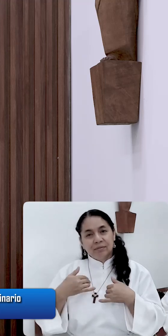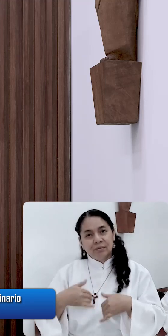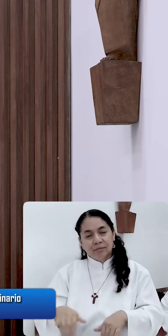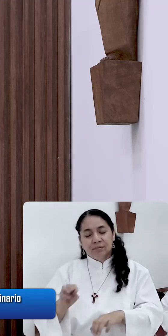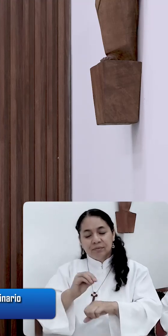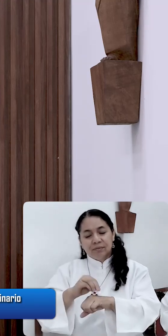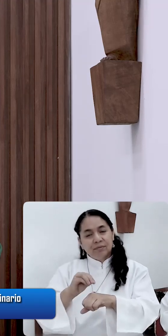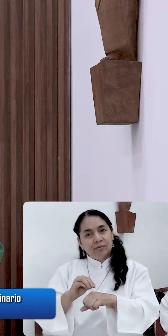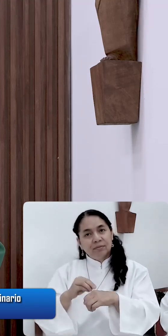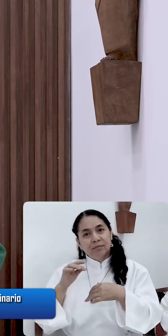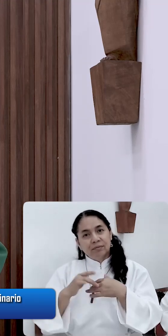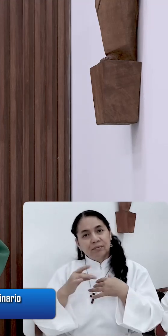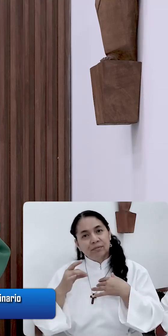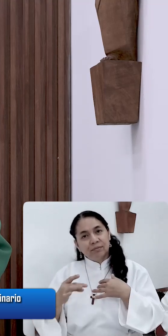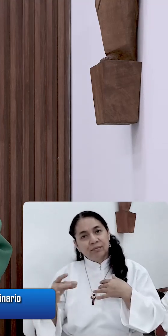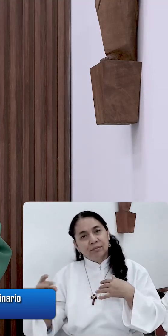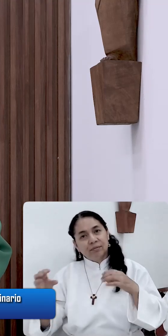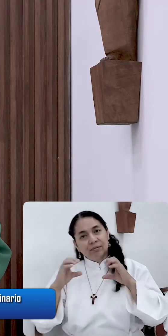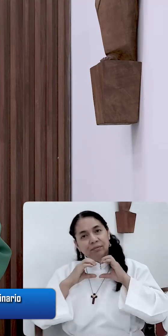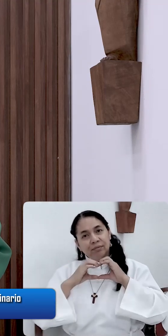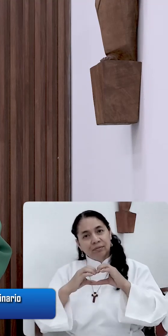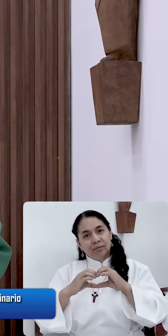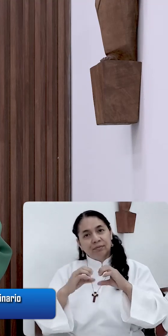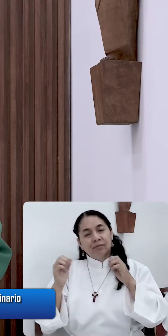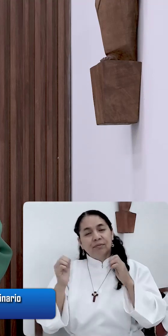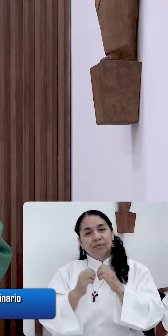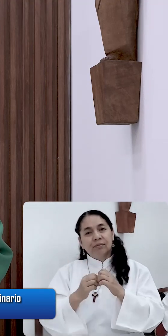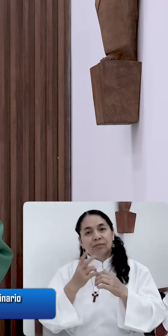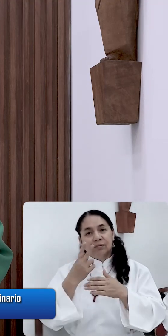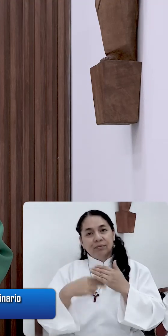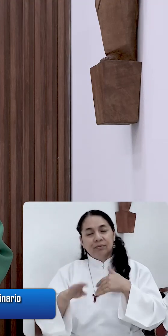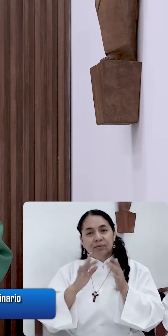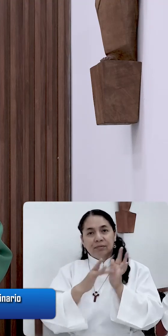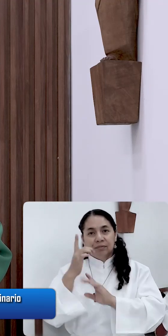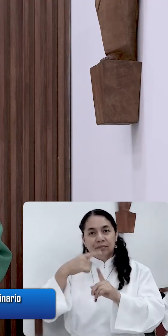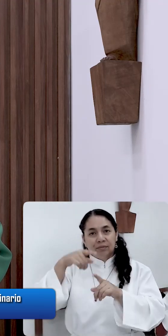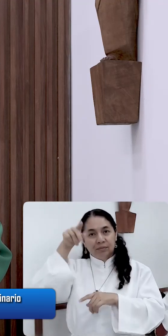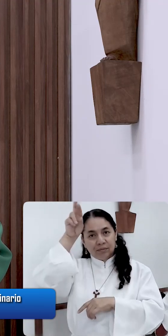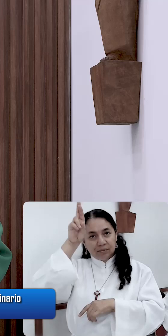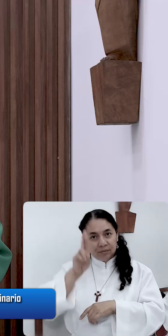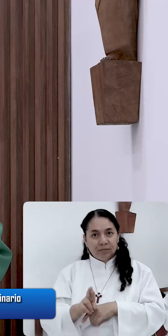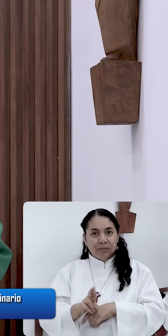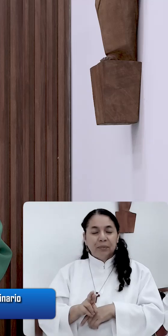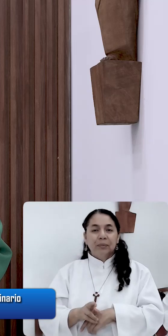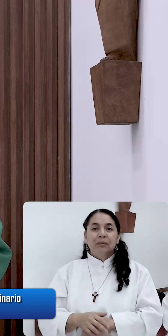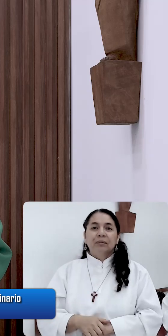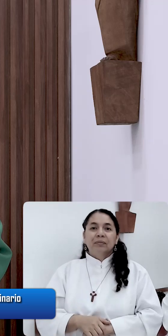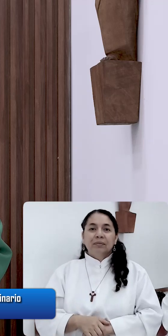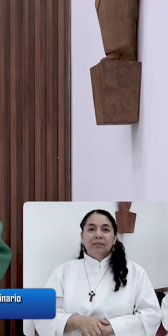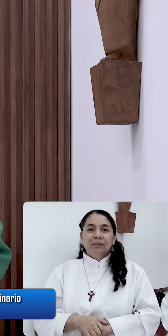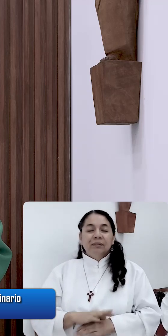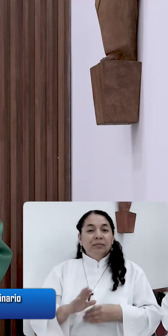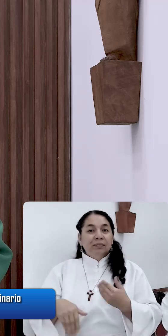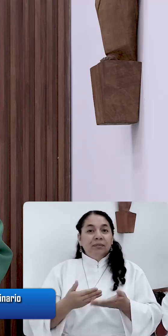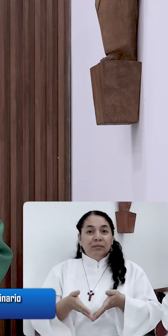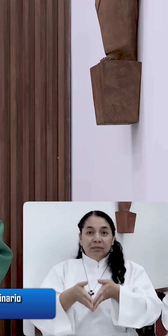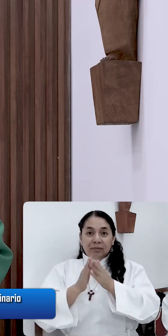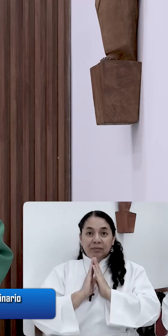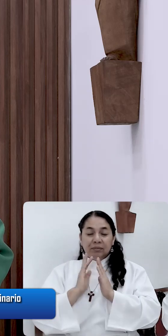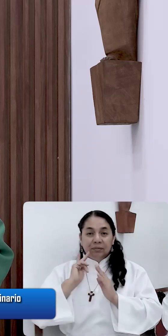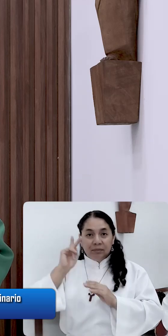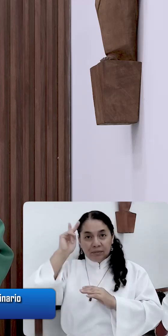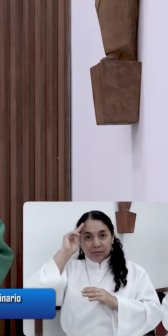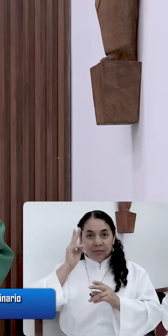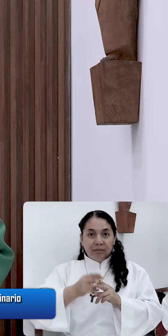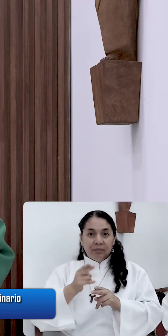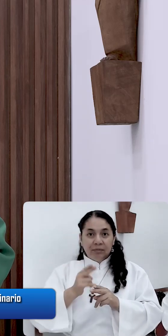las heridas del corazón a través de su Hijo Jesucristo, el Señor. Todo esto te pedimos, Padre,